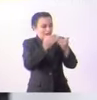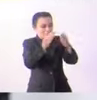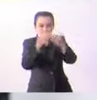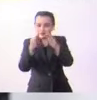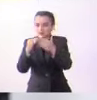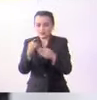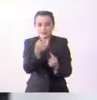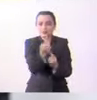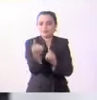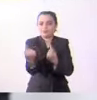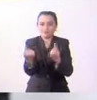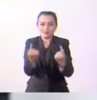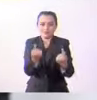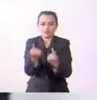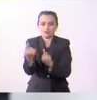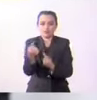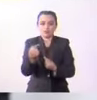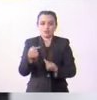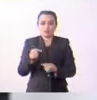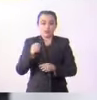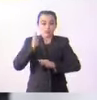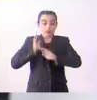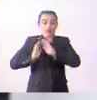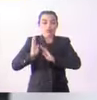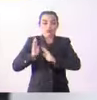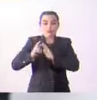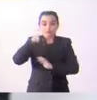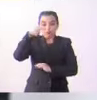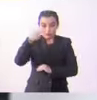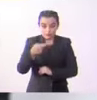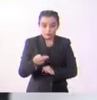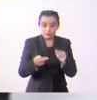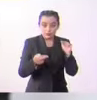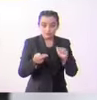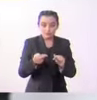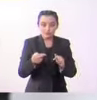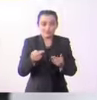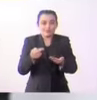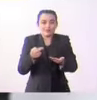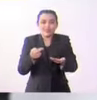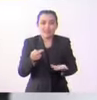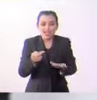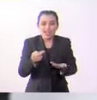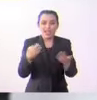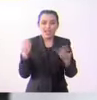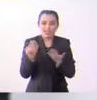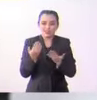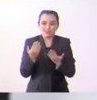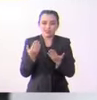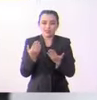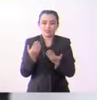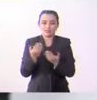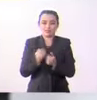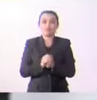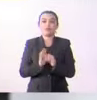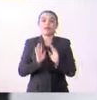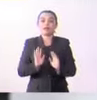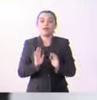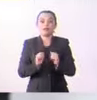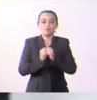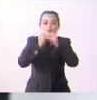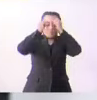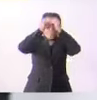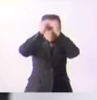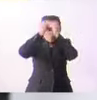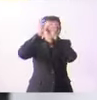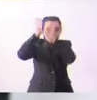cuentos tienen una particularidad: mezclan ficción y realidad, pero la ficción es algo secundario.